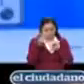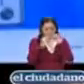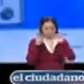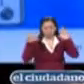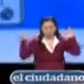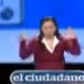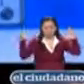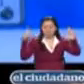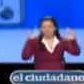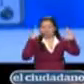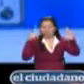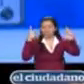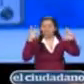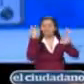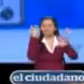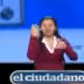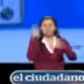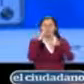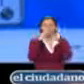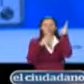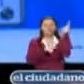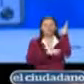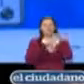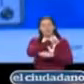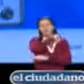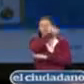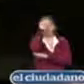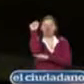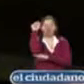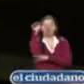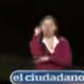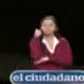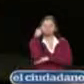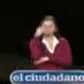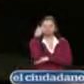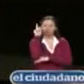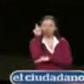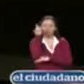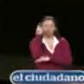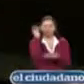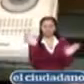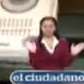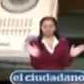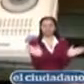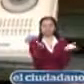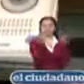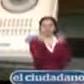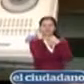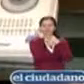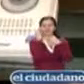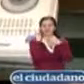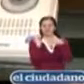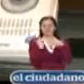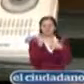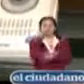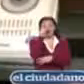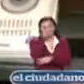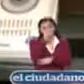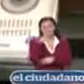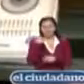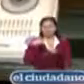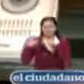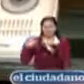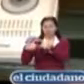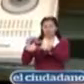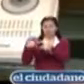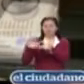los 15 proyectos ganadores del programa Banco de Ideas que impulsa el gobierno nacional a través de la CNESIT. Este dispositivo